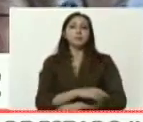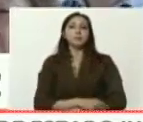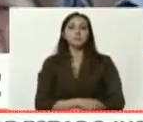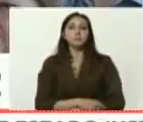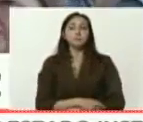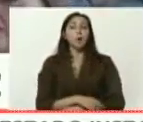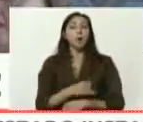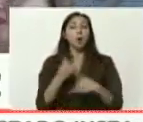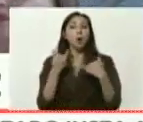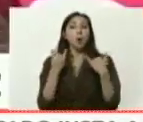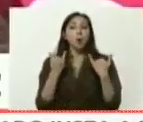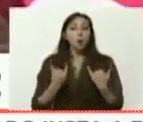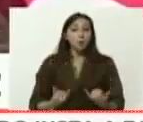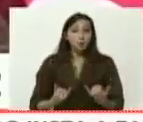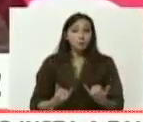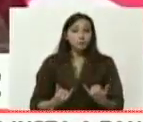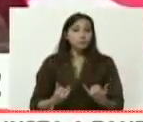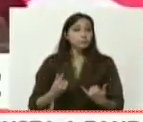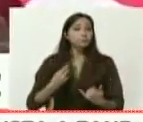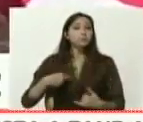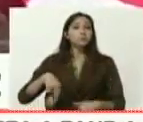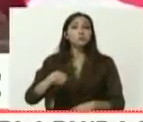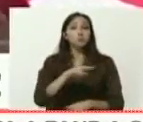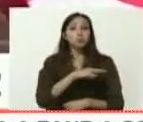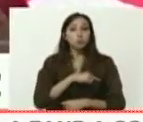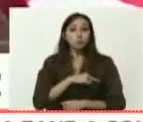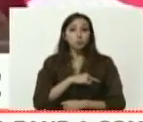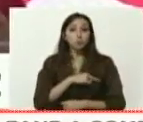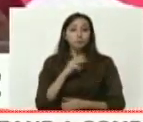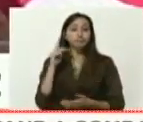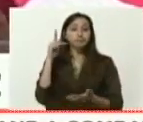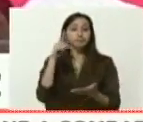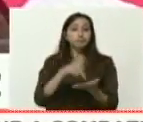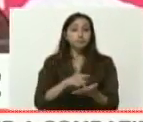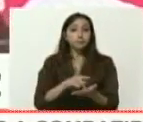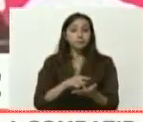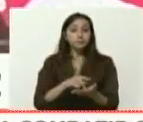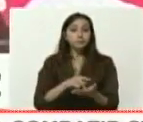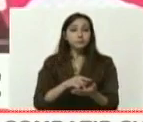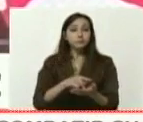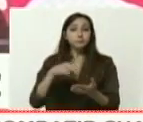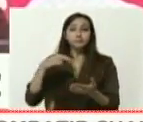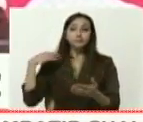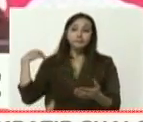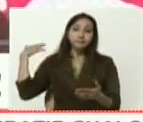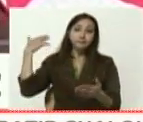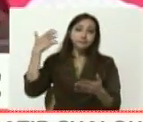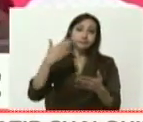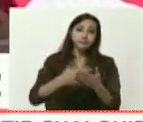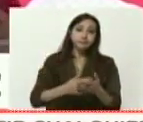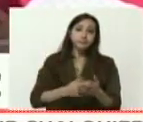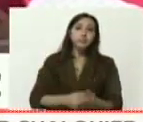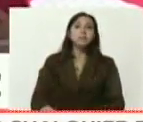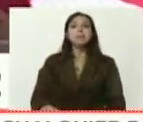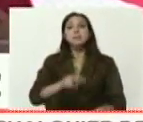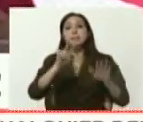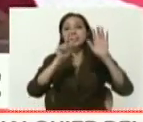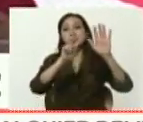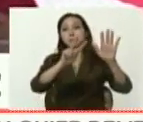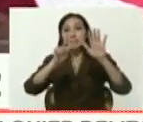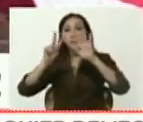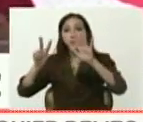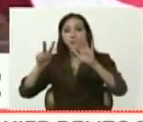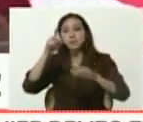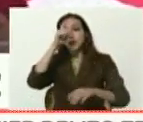Hoy nos convoca una vez más, a 77 años de su nacimiento y a